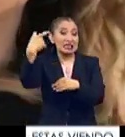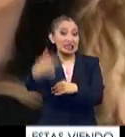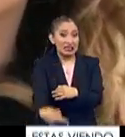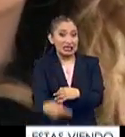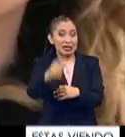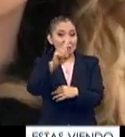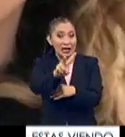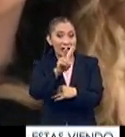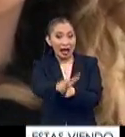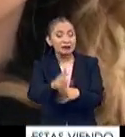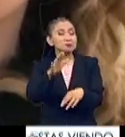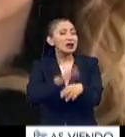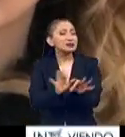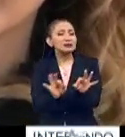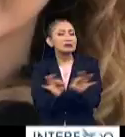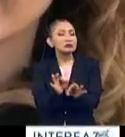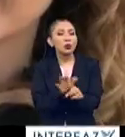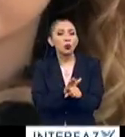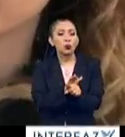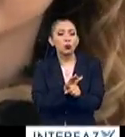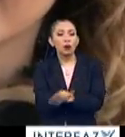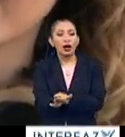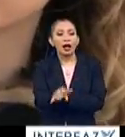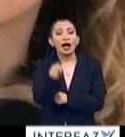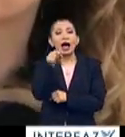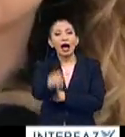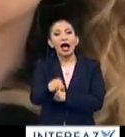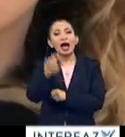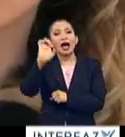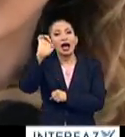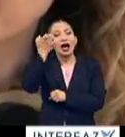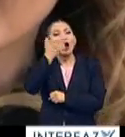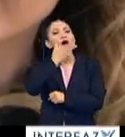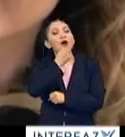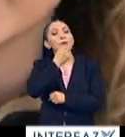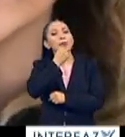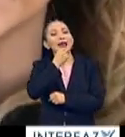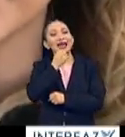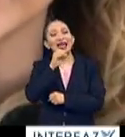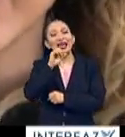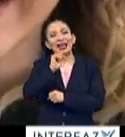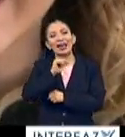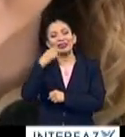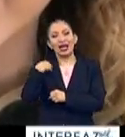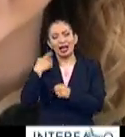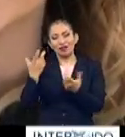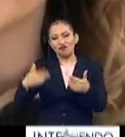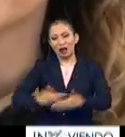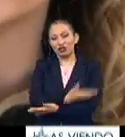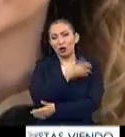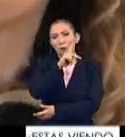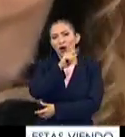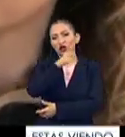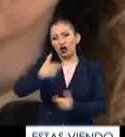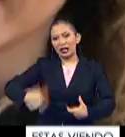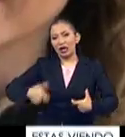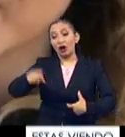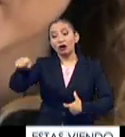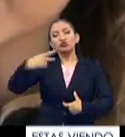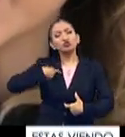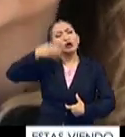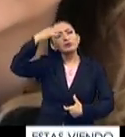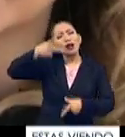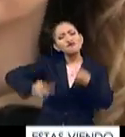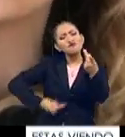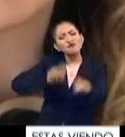mañana, el plato fuerte será el astronauta Joe Acaba, de origen puertorriqueño, con el cual platicaremos de su experiencia